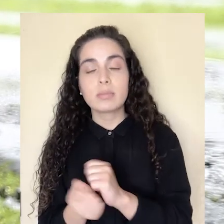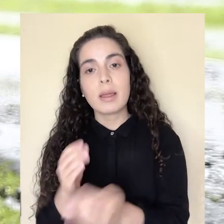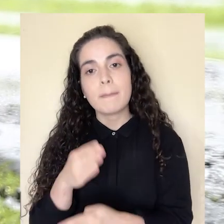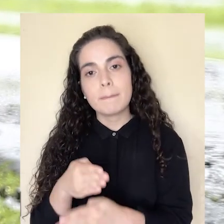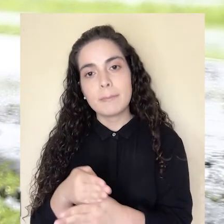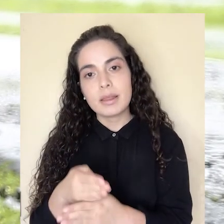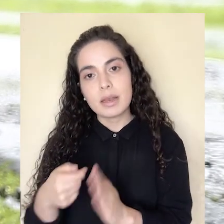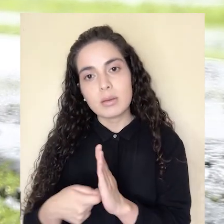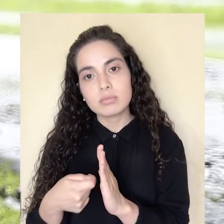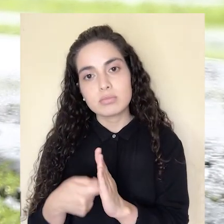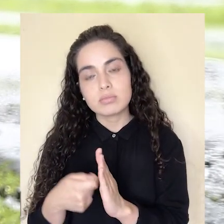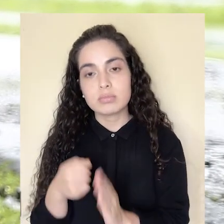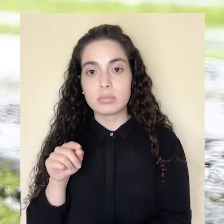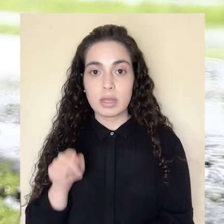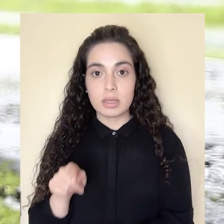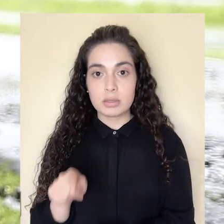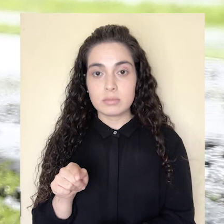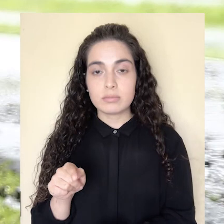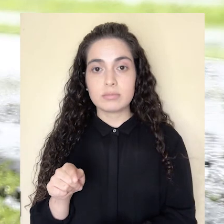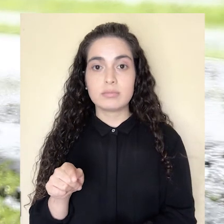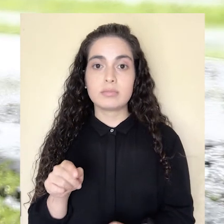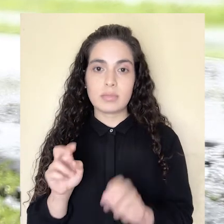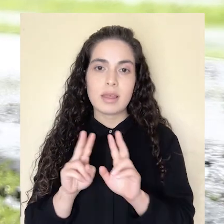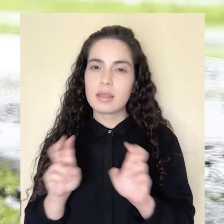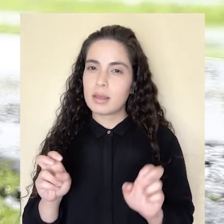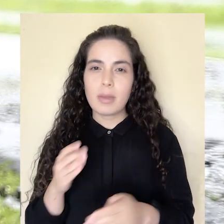con la madera. La madera